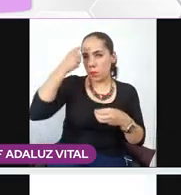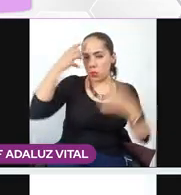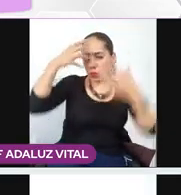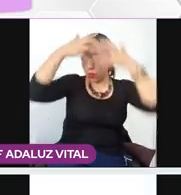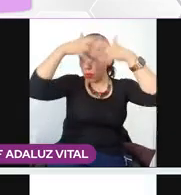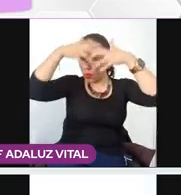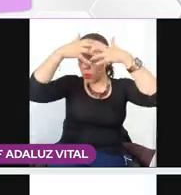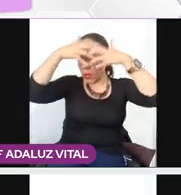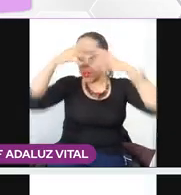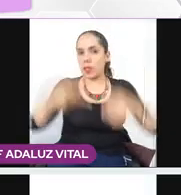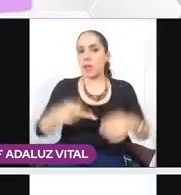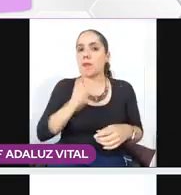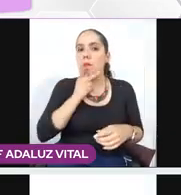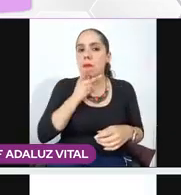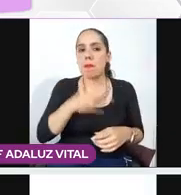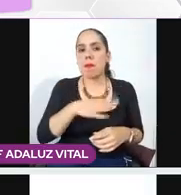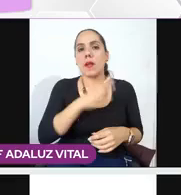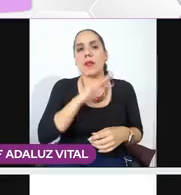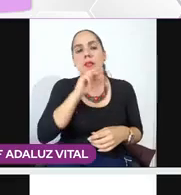papás.